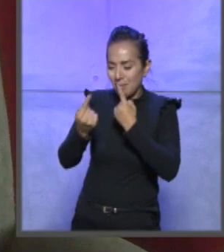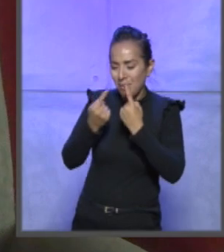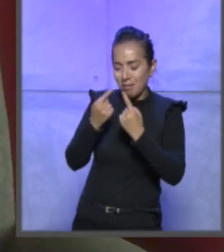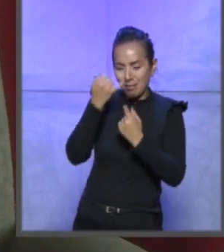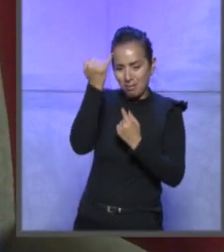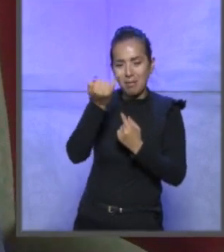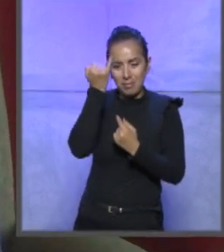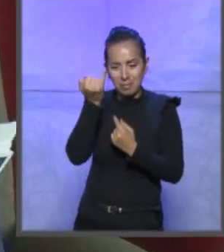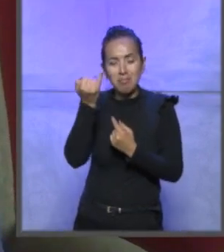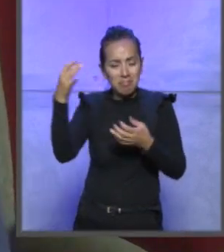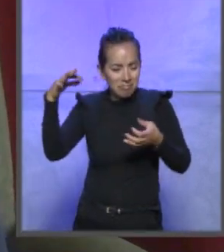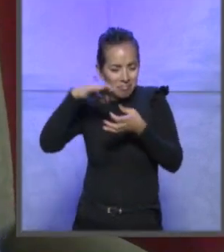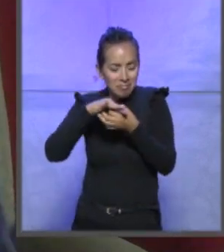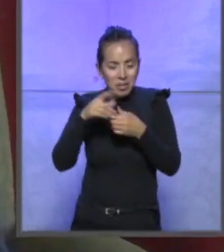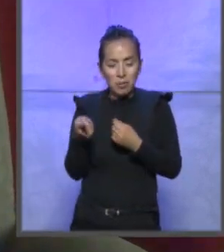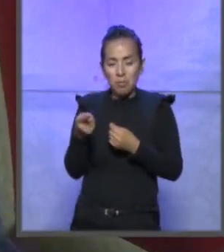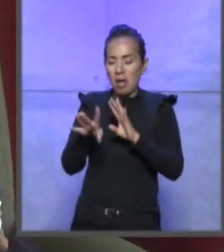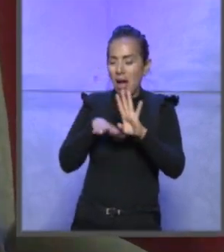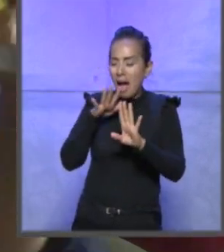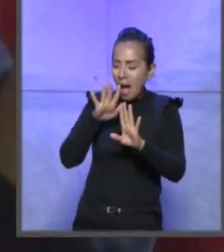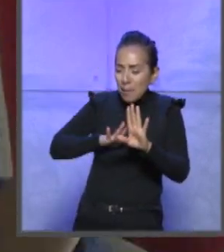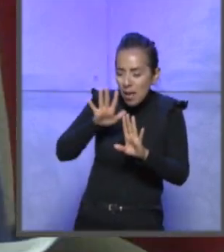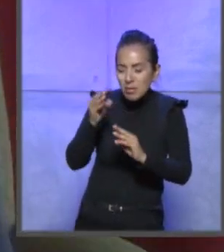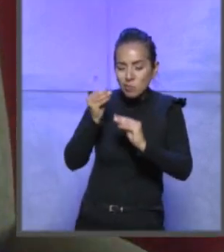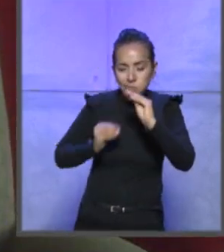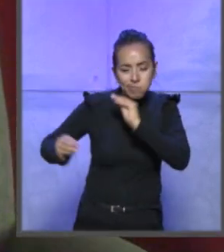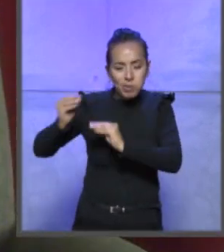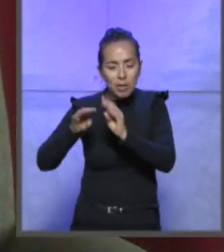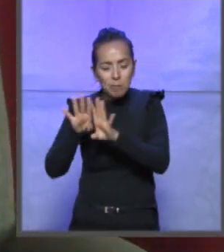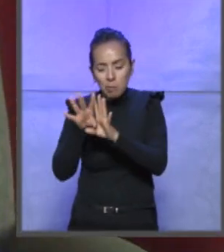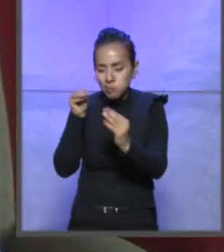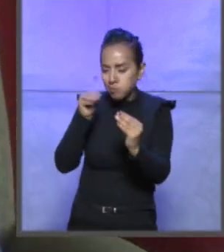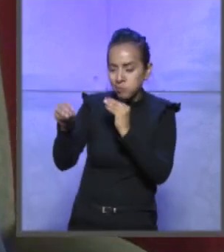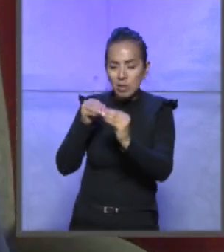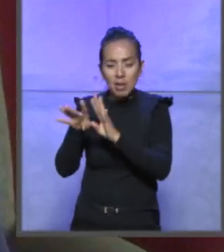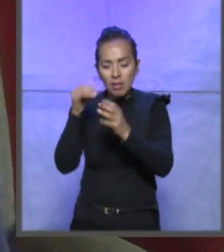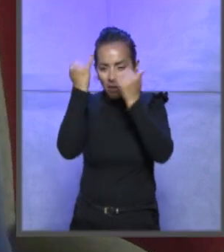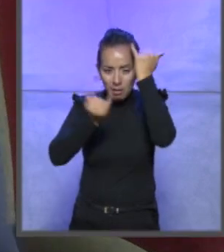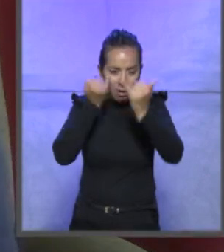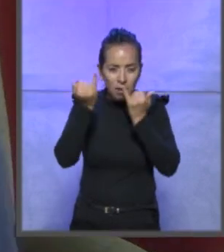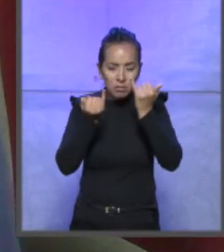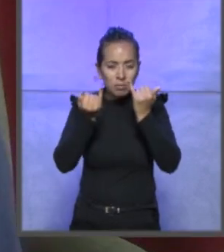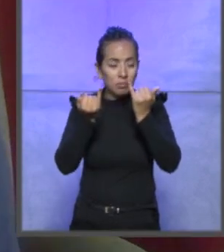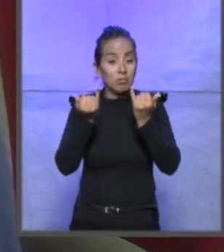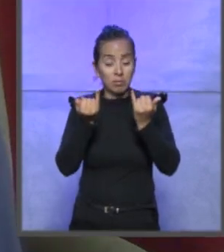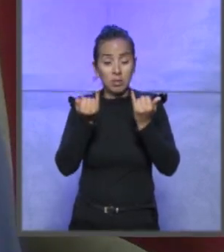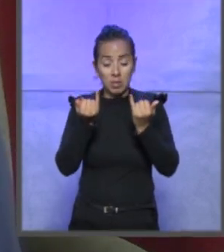de ideas, sin el acalorado y a veces intenso debate de ideas, pero de